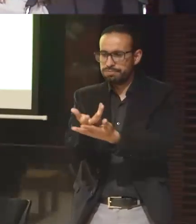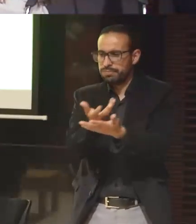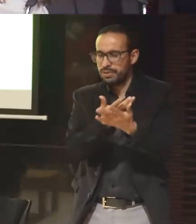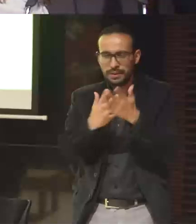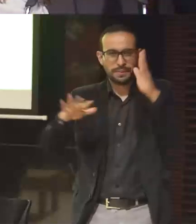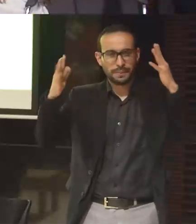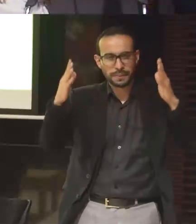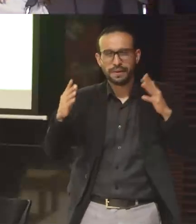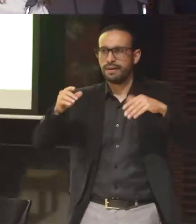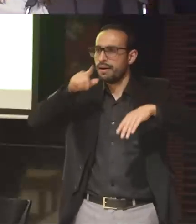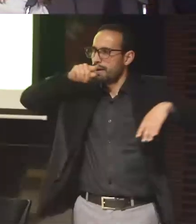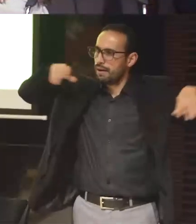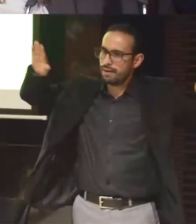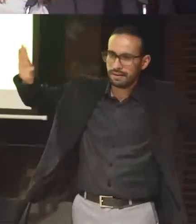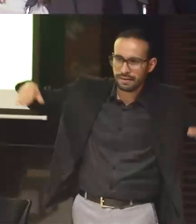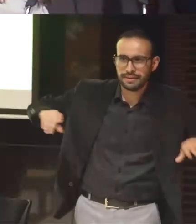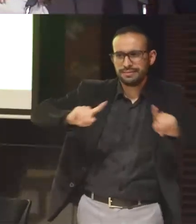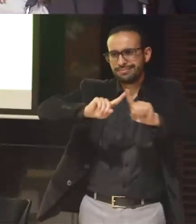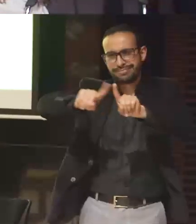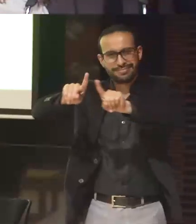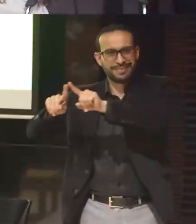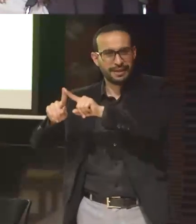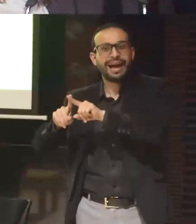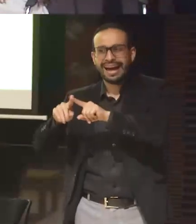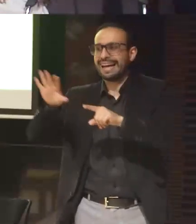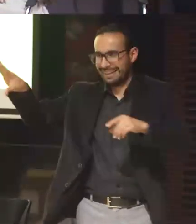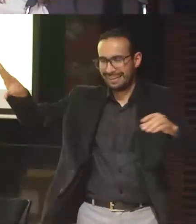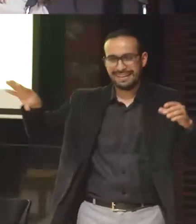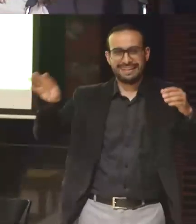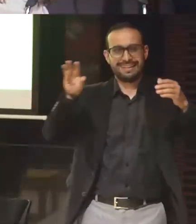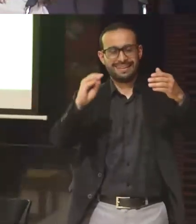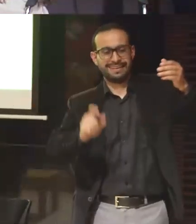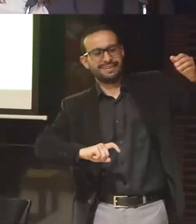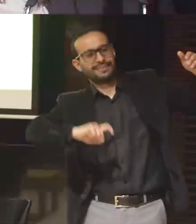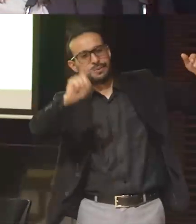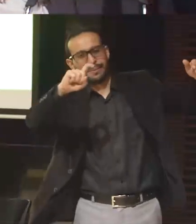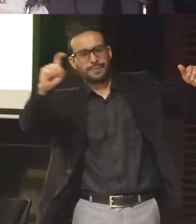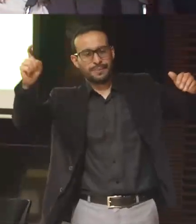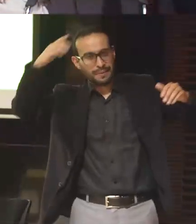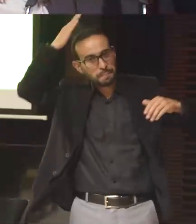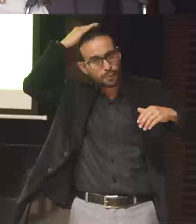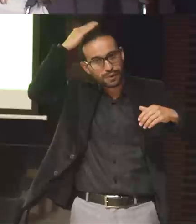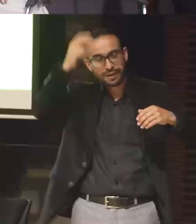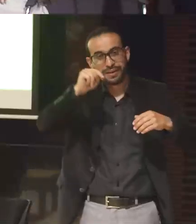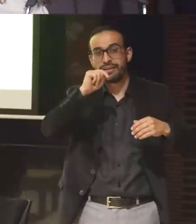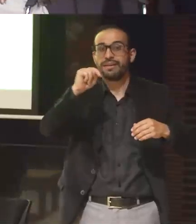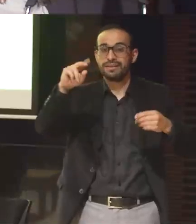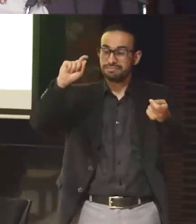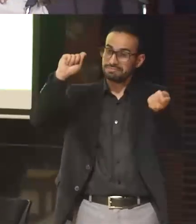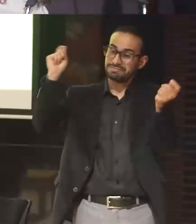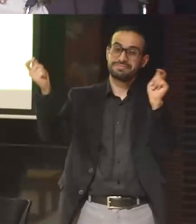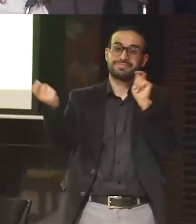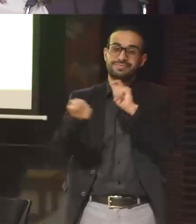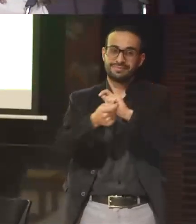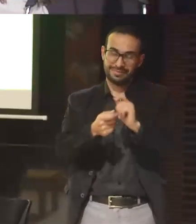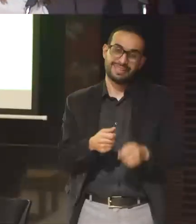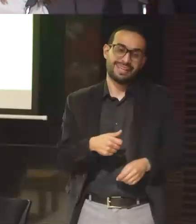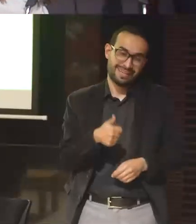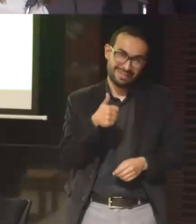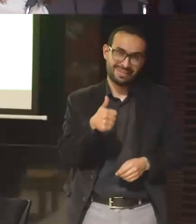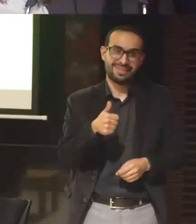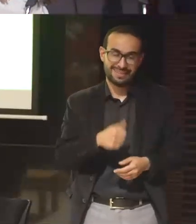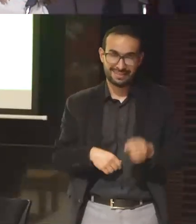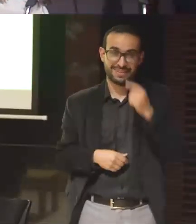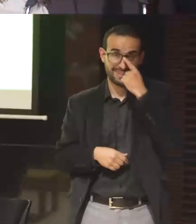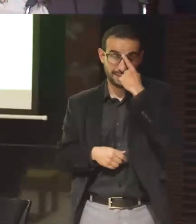esas son todas formas en que nos vamos adaptando a no solo llegar, sino también a recibir. Estamos seguros además que